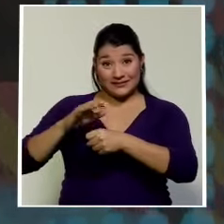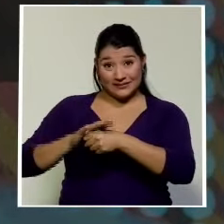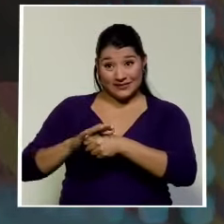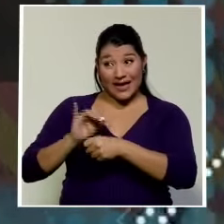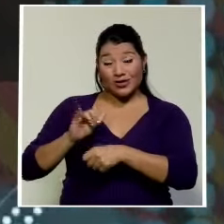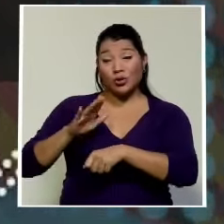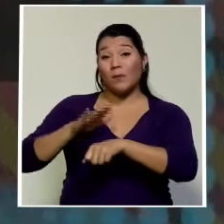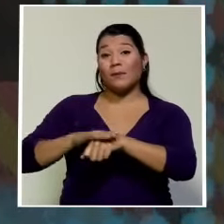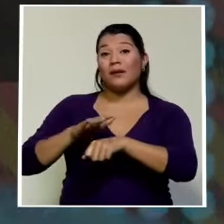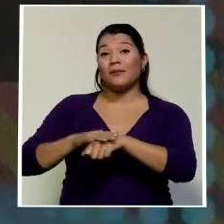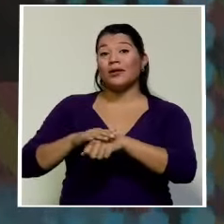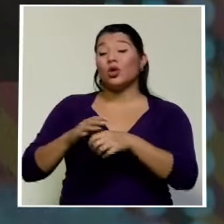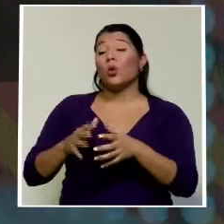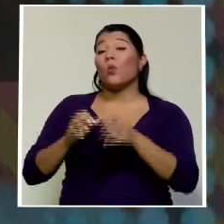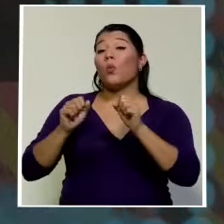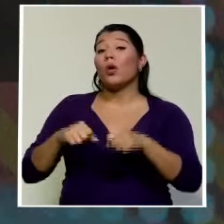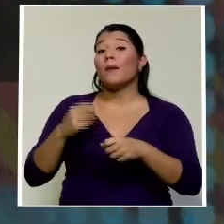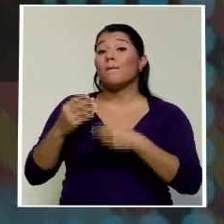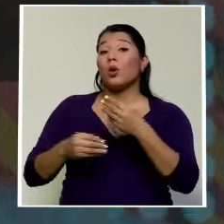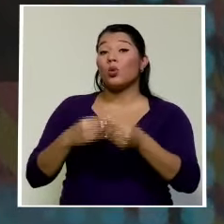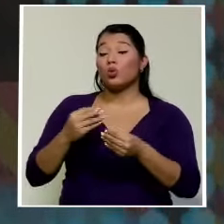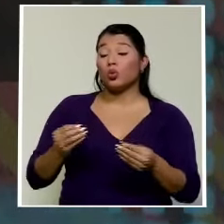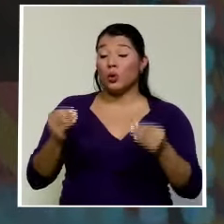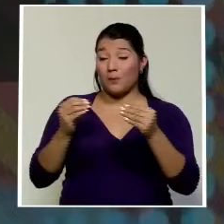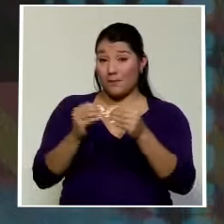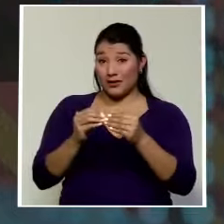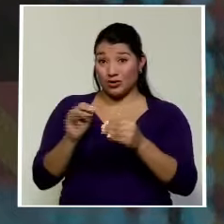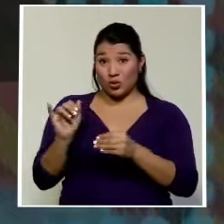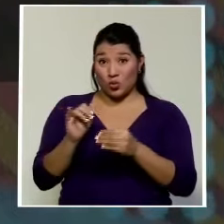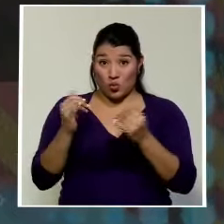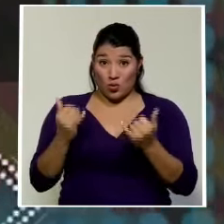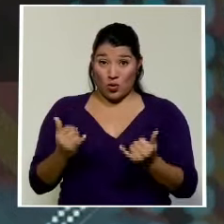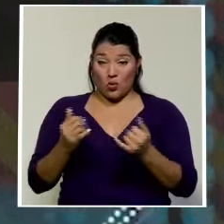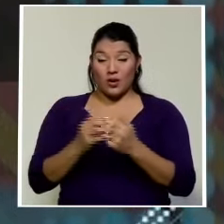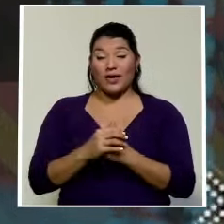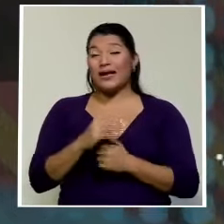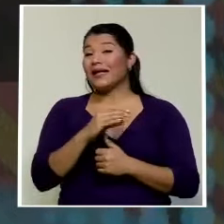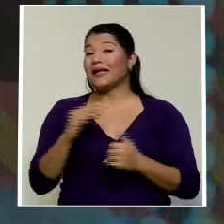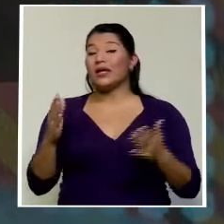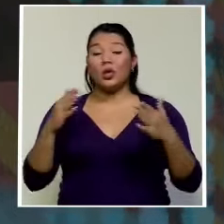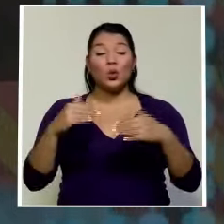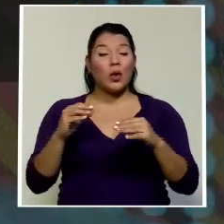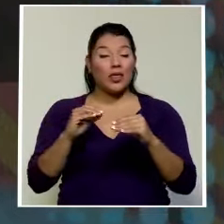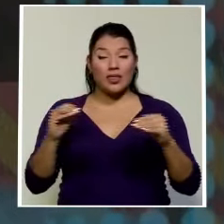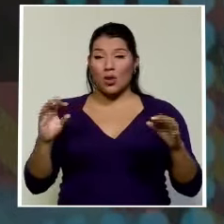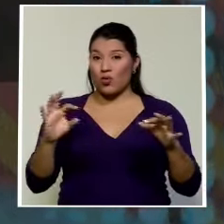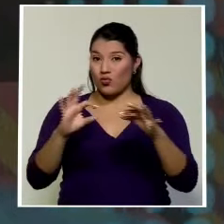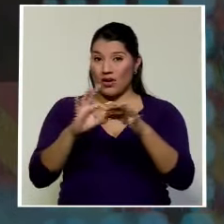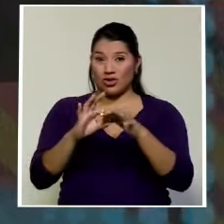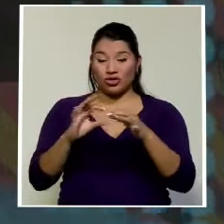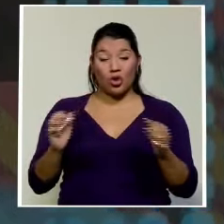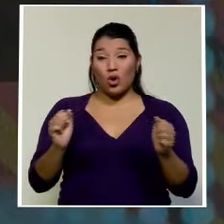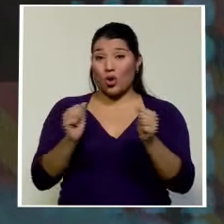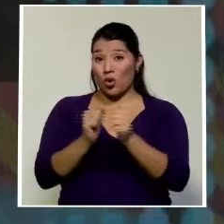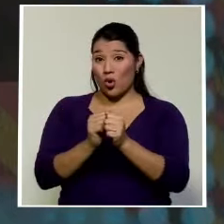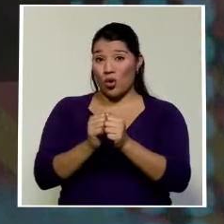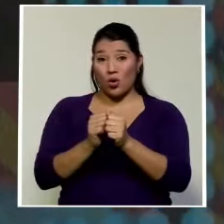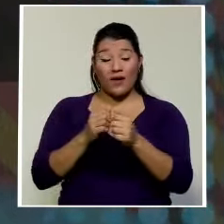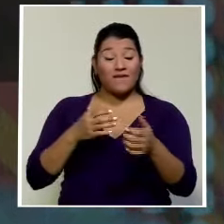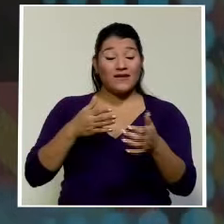la capacidad productiva a los niveles actuales y no tiene relación con el flujo operativo de la